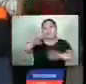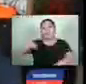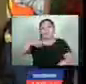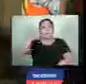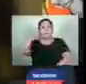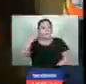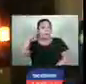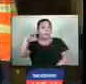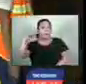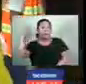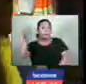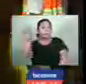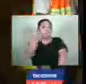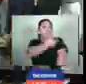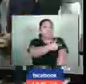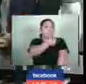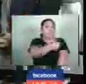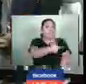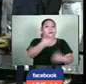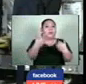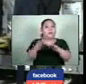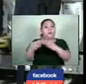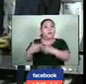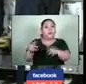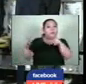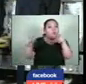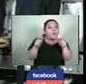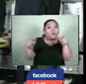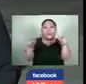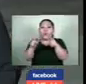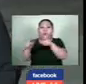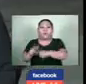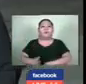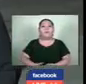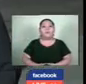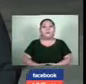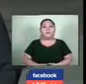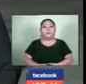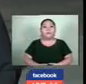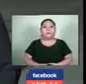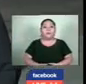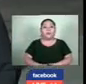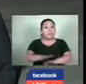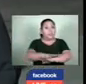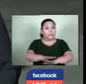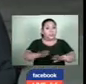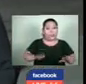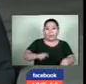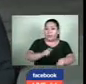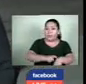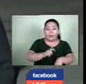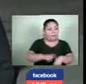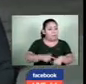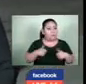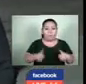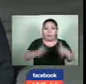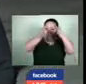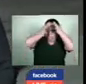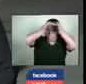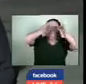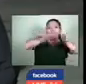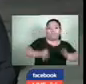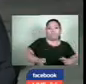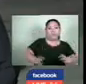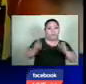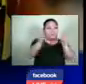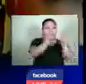de dosis aplicadas en los diferentes etarios de la población. Las decisiones tomadas en tiempo oportuno, la